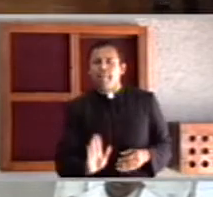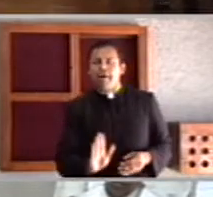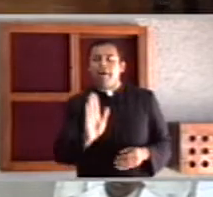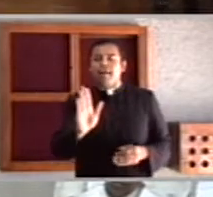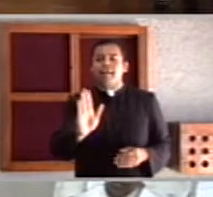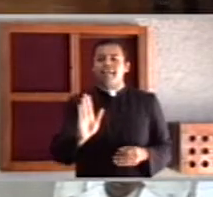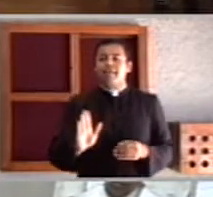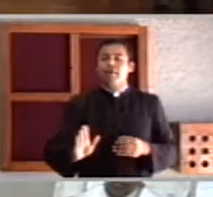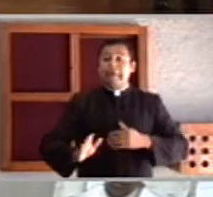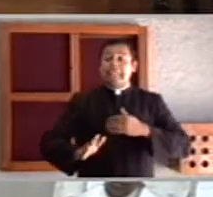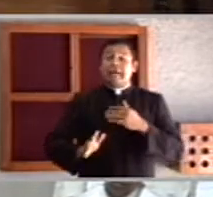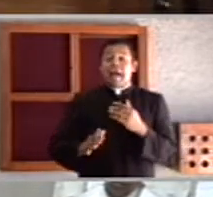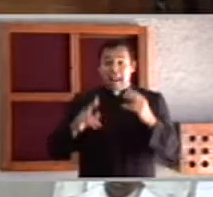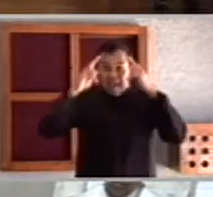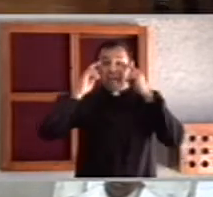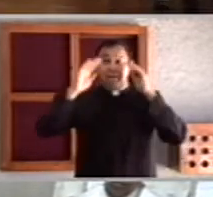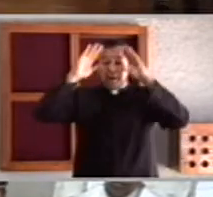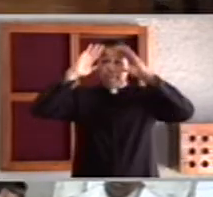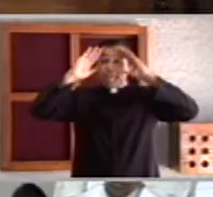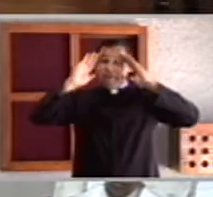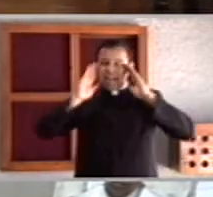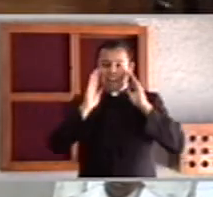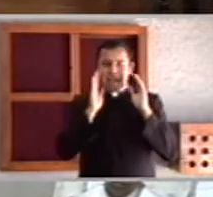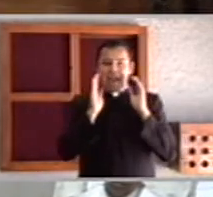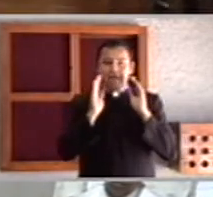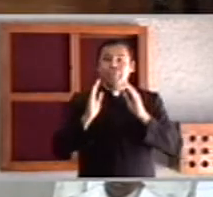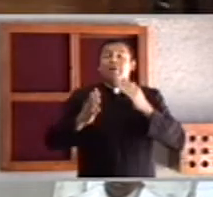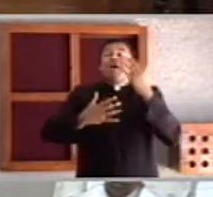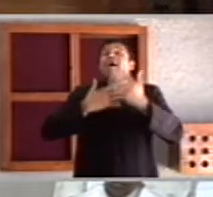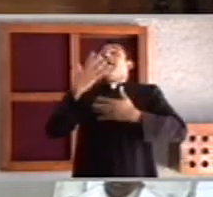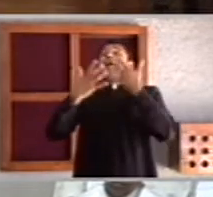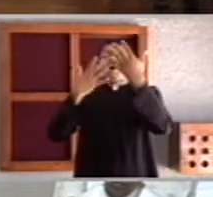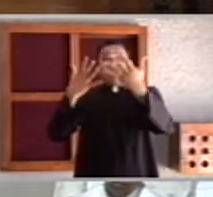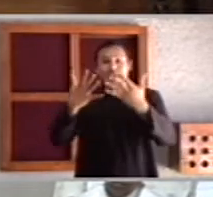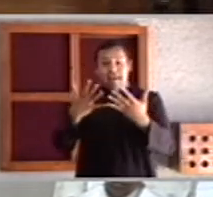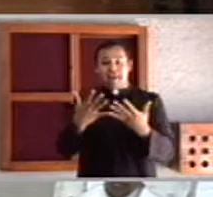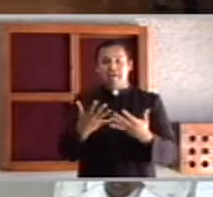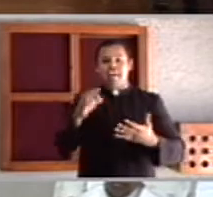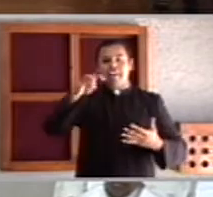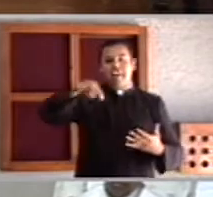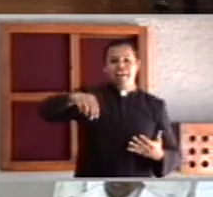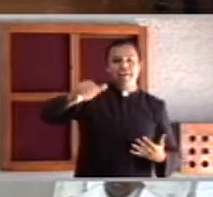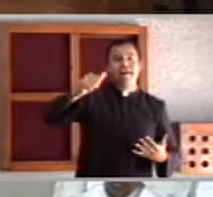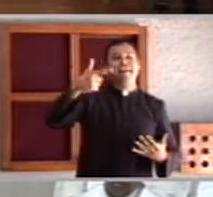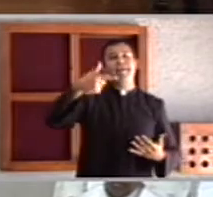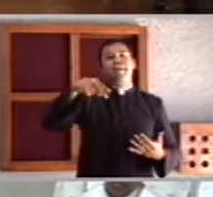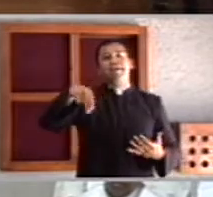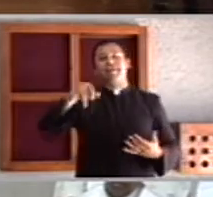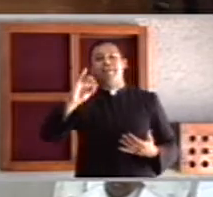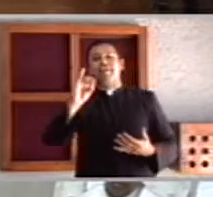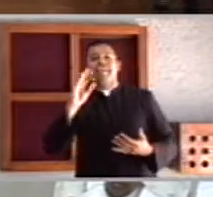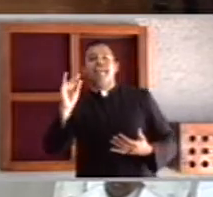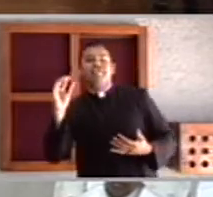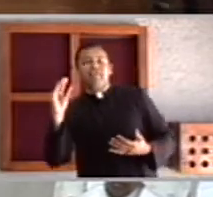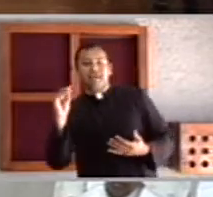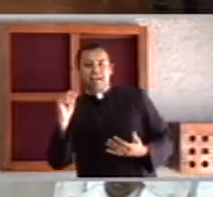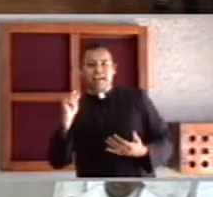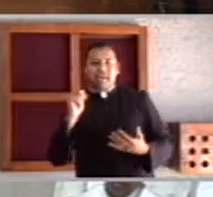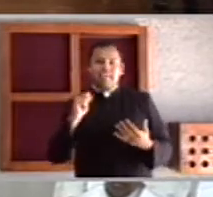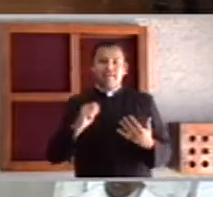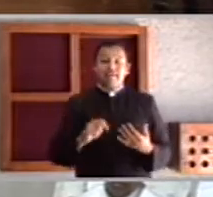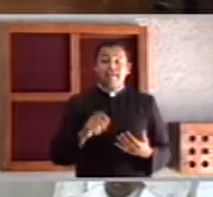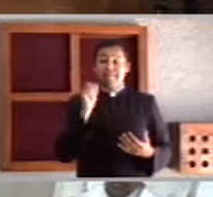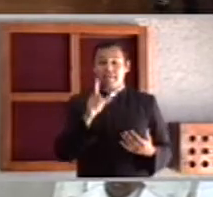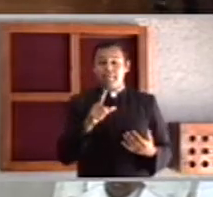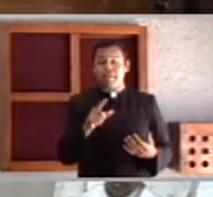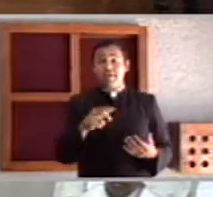el Magnificat y que la Iglesia en coro unánime también entonará en la noche de